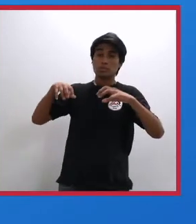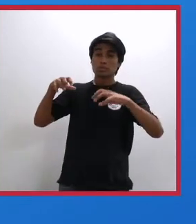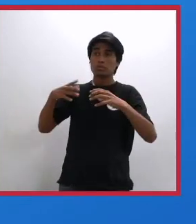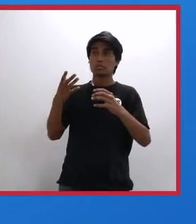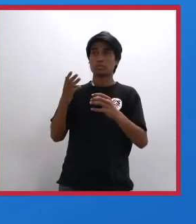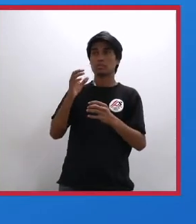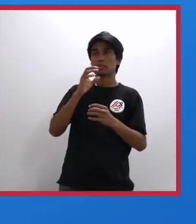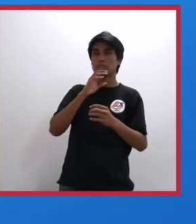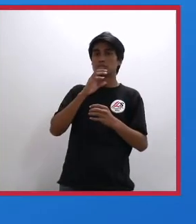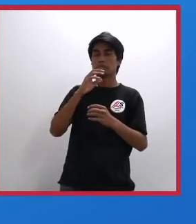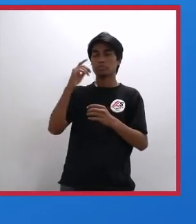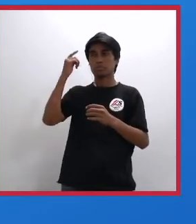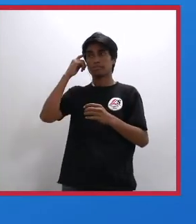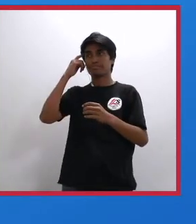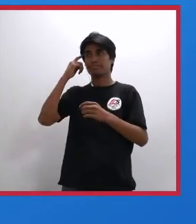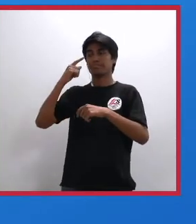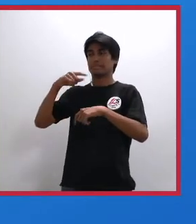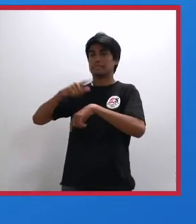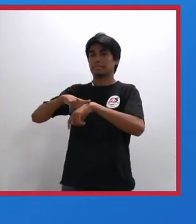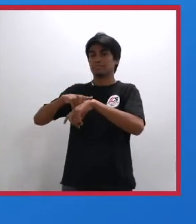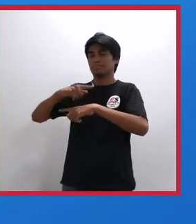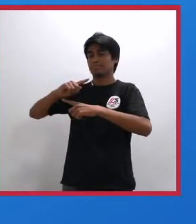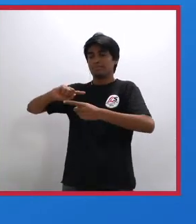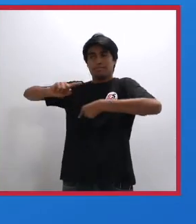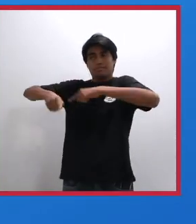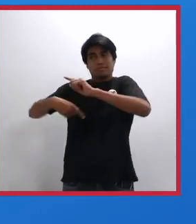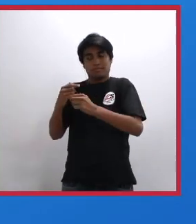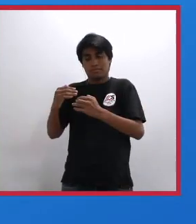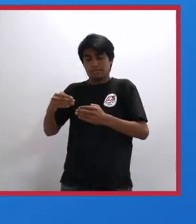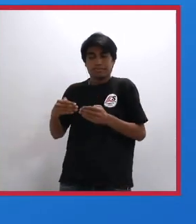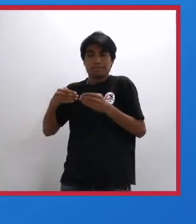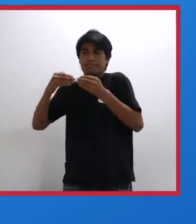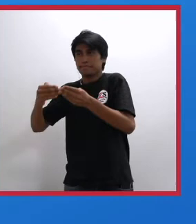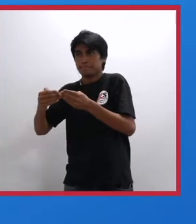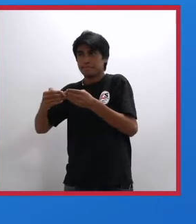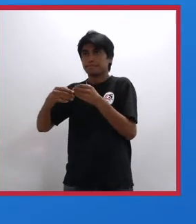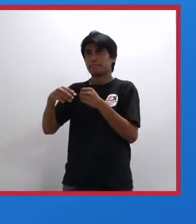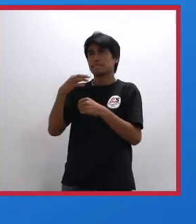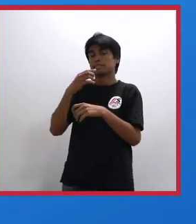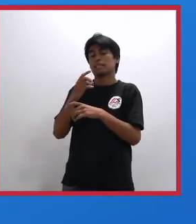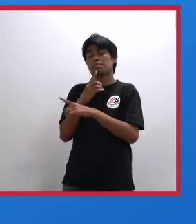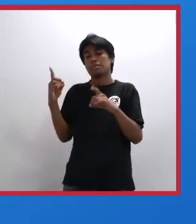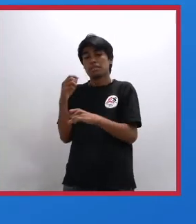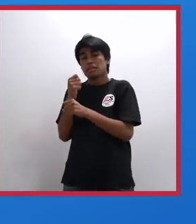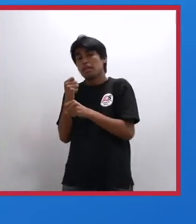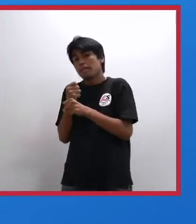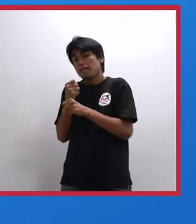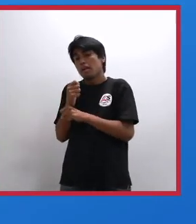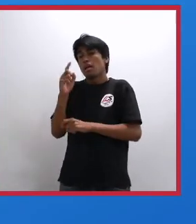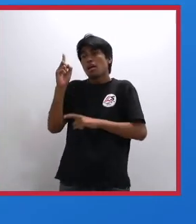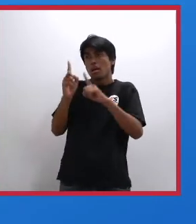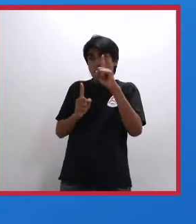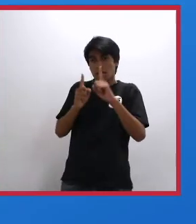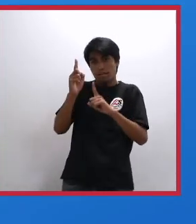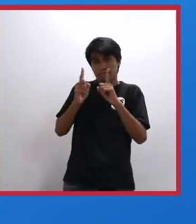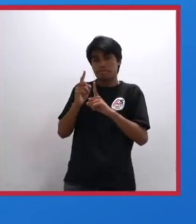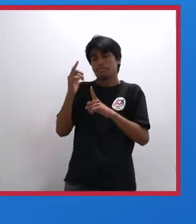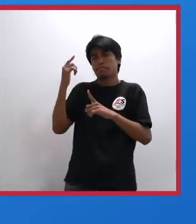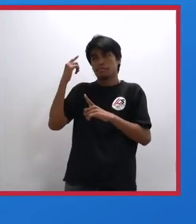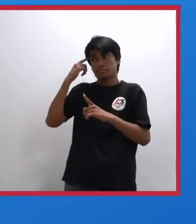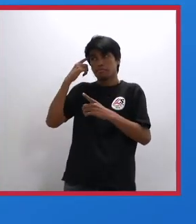necesidad de reprogramar los trabajos, dependiendo del tipo de trabajo, a veces varias